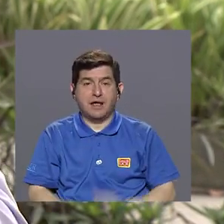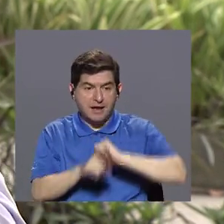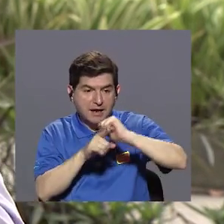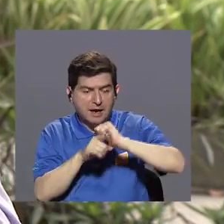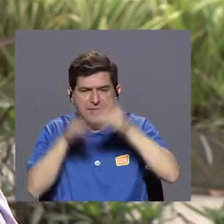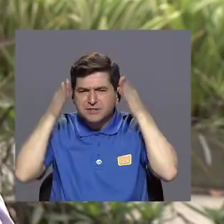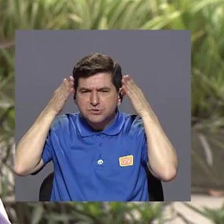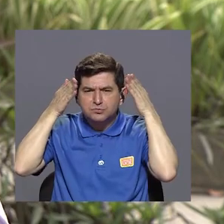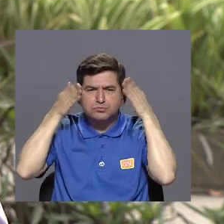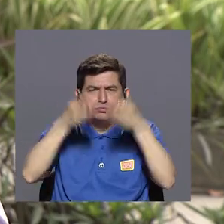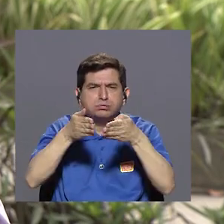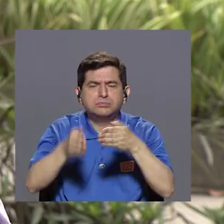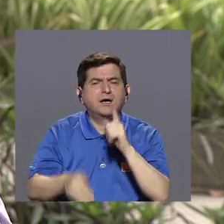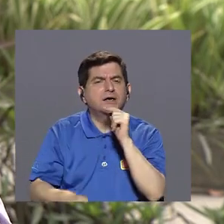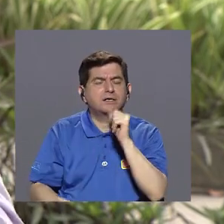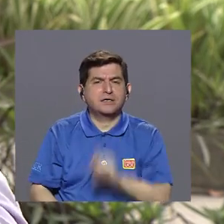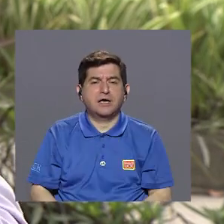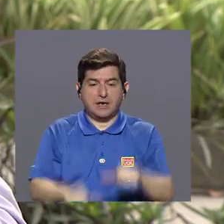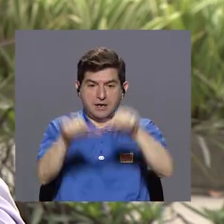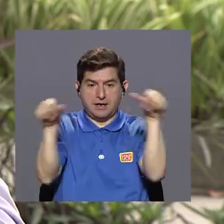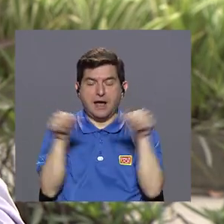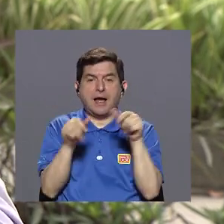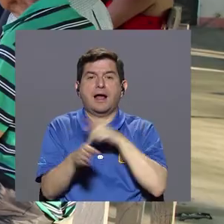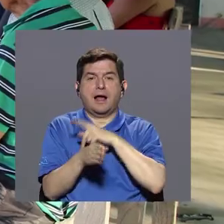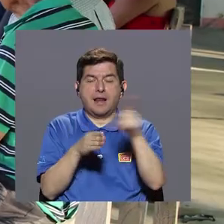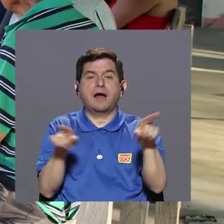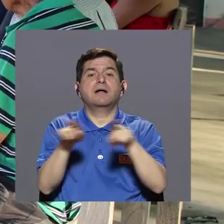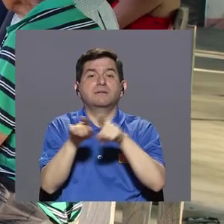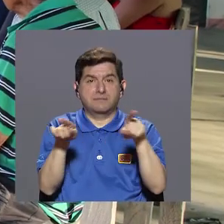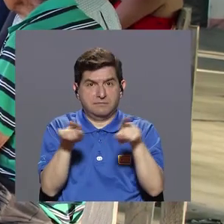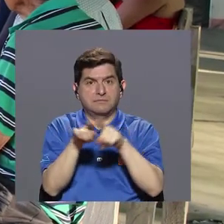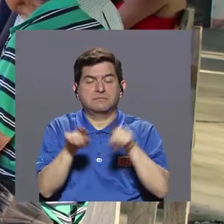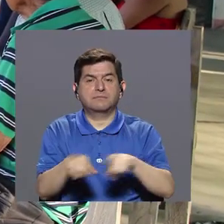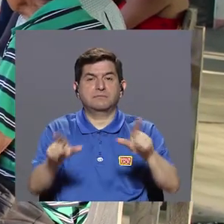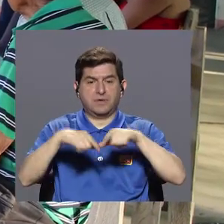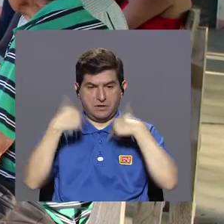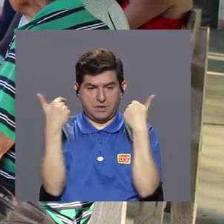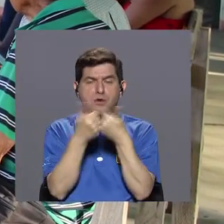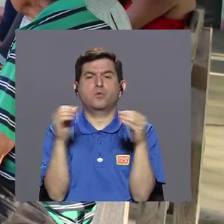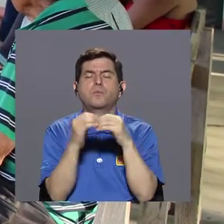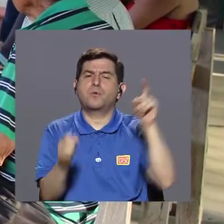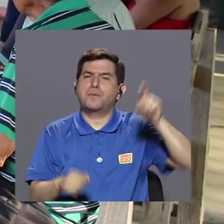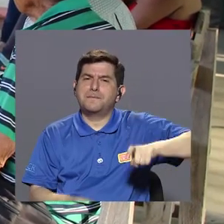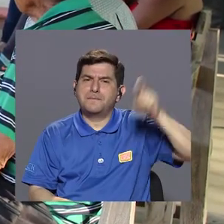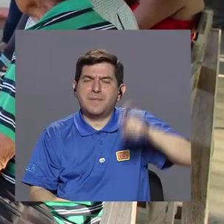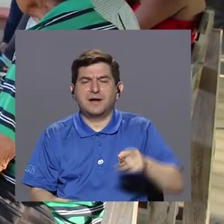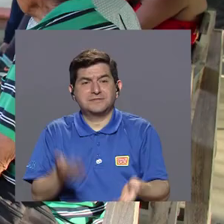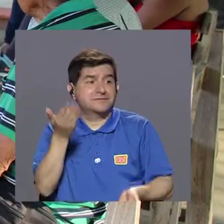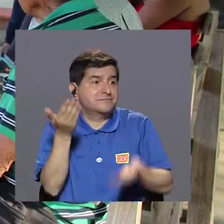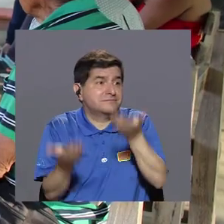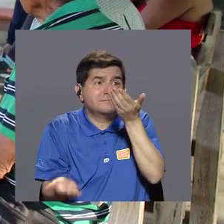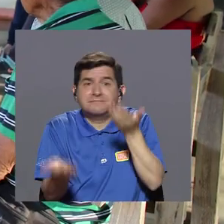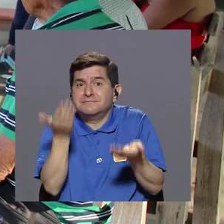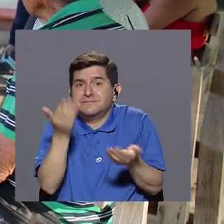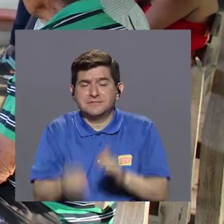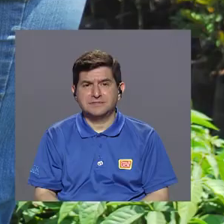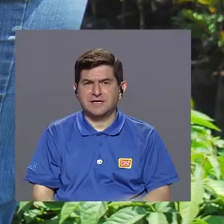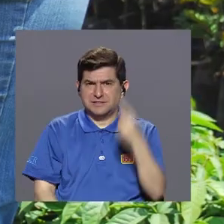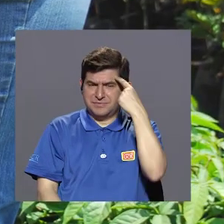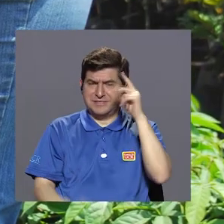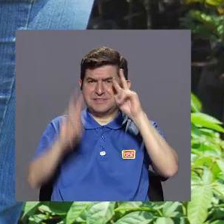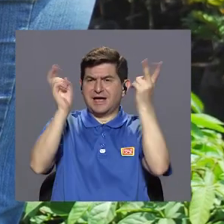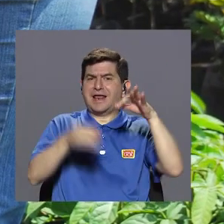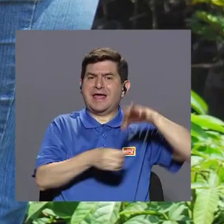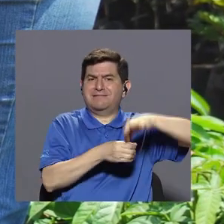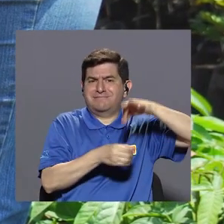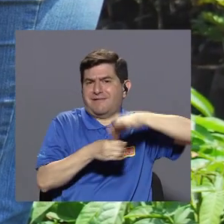capacitación dirigida al sector profesional, uh-huh. como también al sector más necesitado, hablamos de